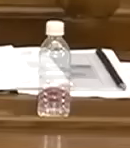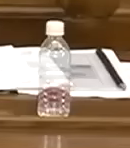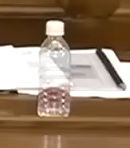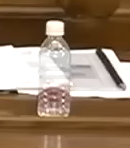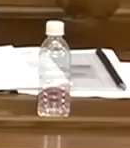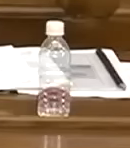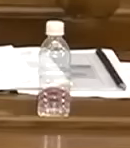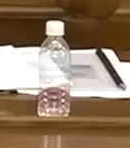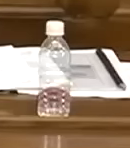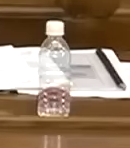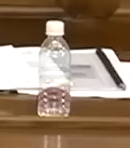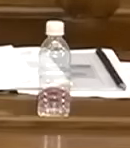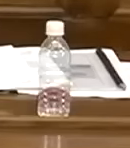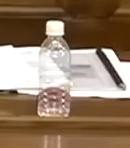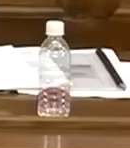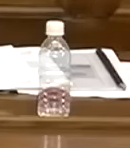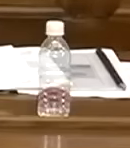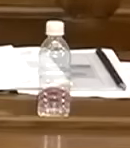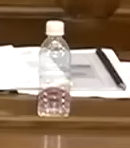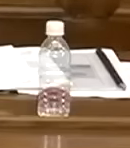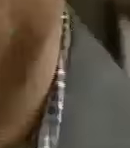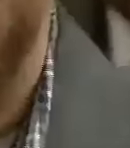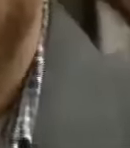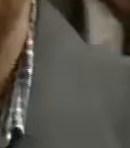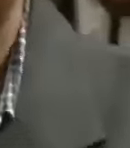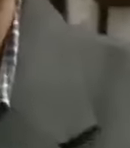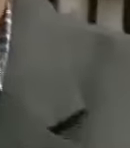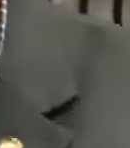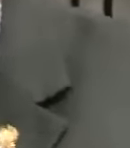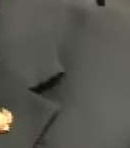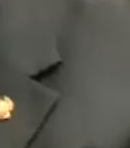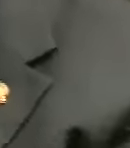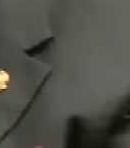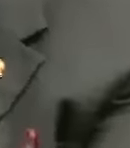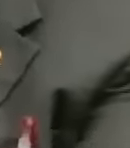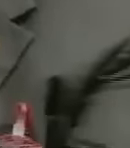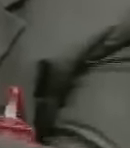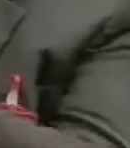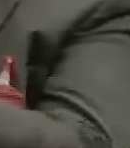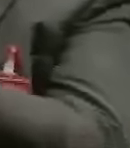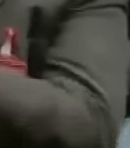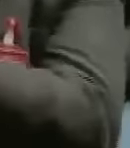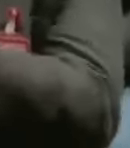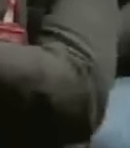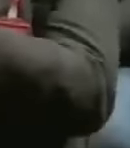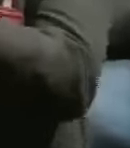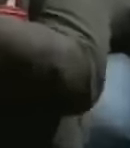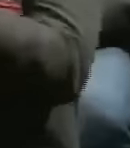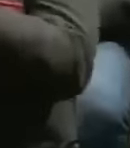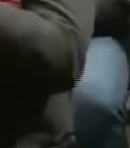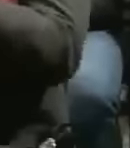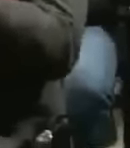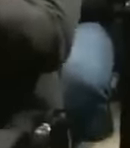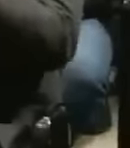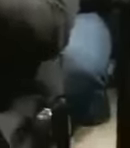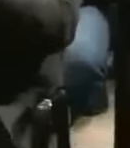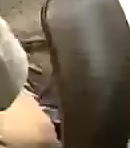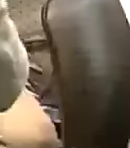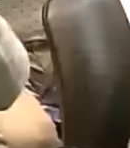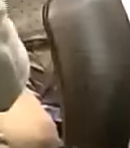homenaje y reconocimiento por la gran jornada en la campaña por este referendo consultivo en la defensa de nuestra patria,